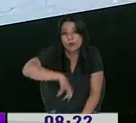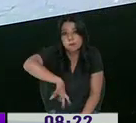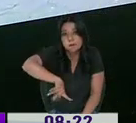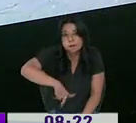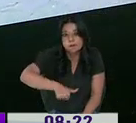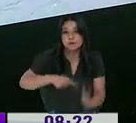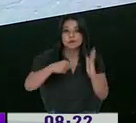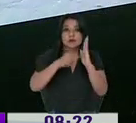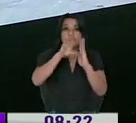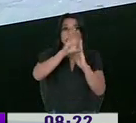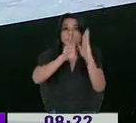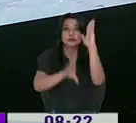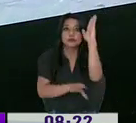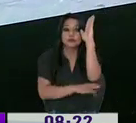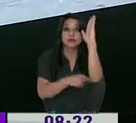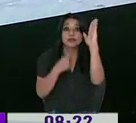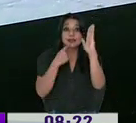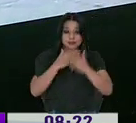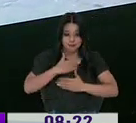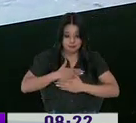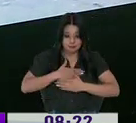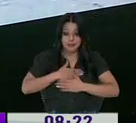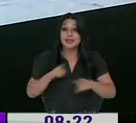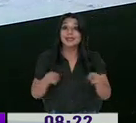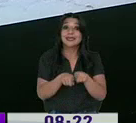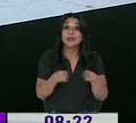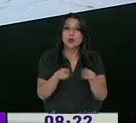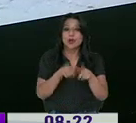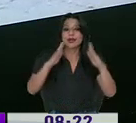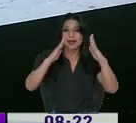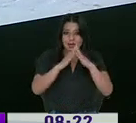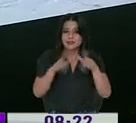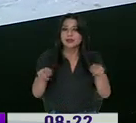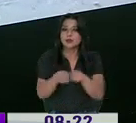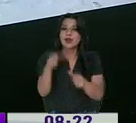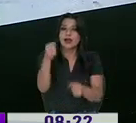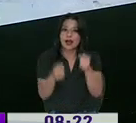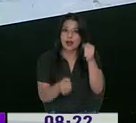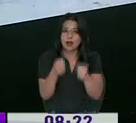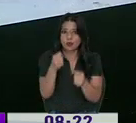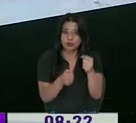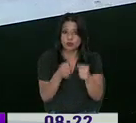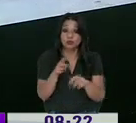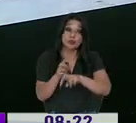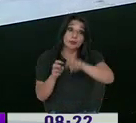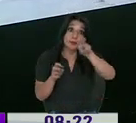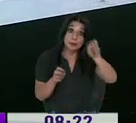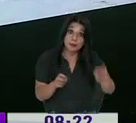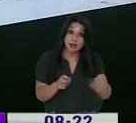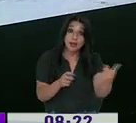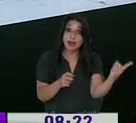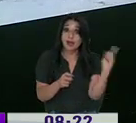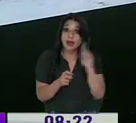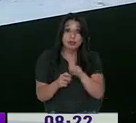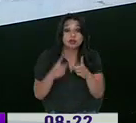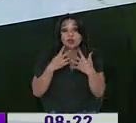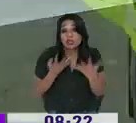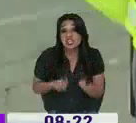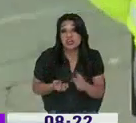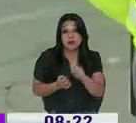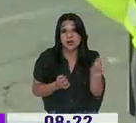Constitución dice que es la extensión de tu hogar. Para tú bajarte de tu auto tienes que tener una orden. Si no, tienes por qué bajarte.